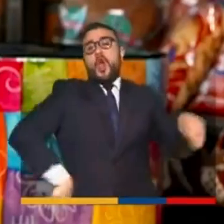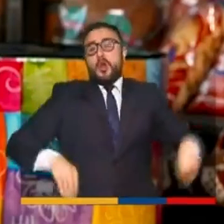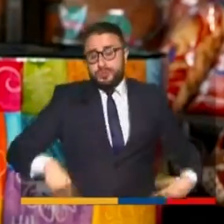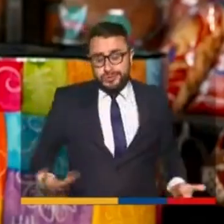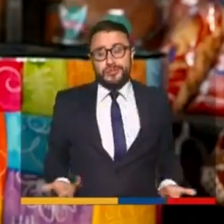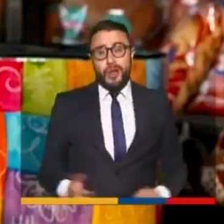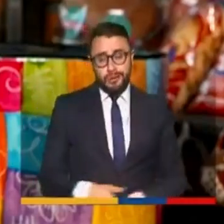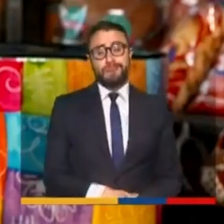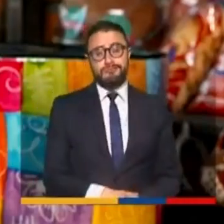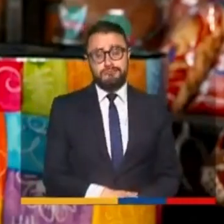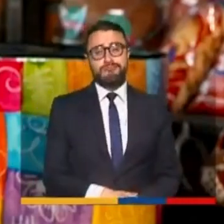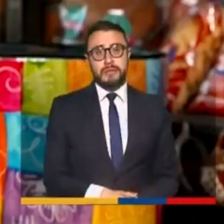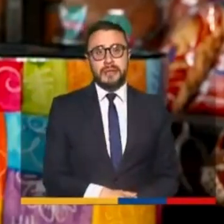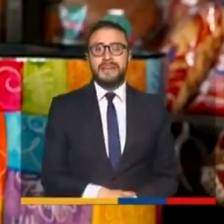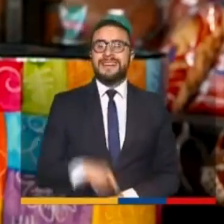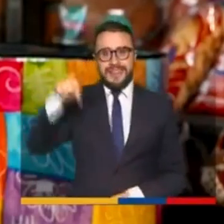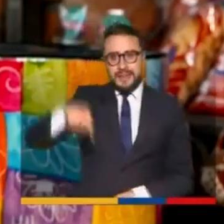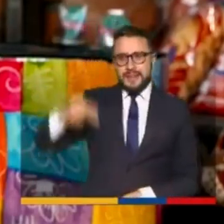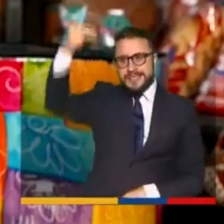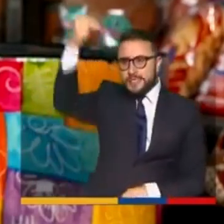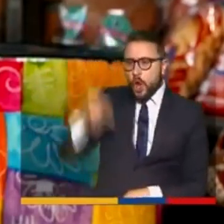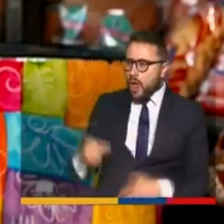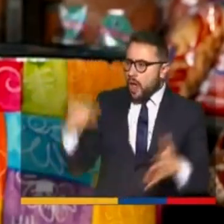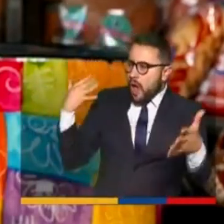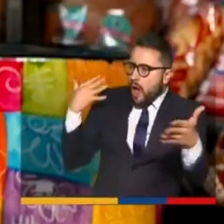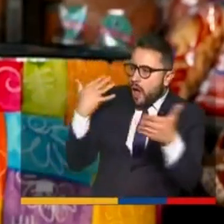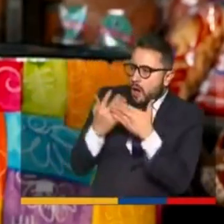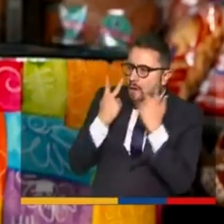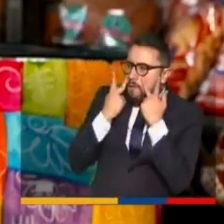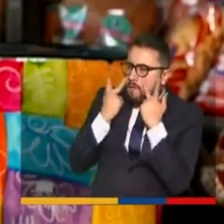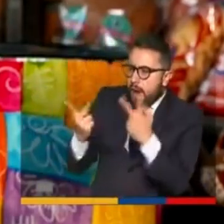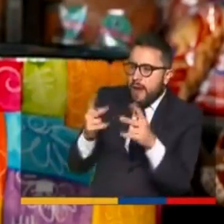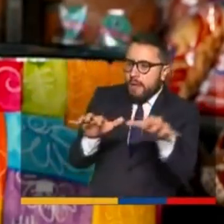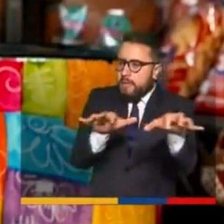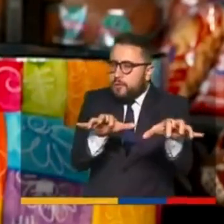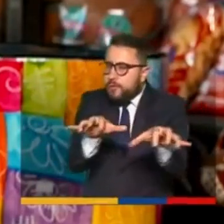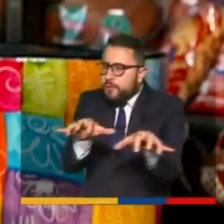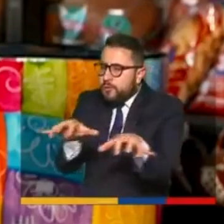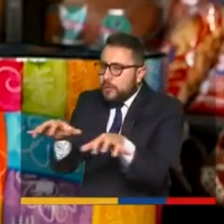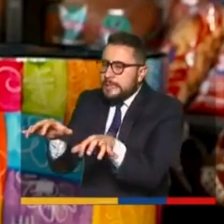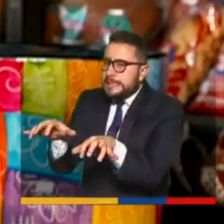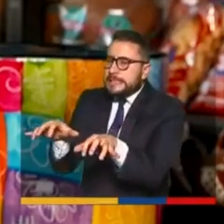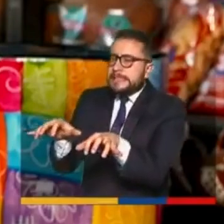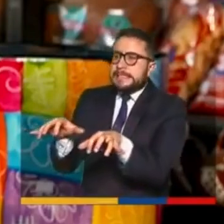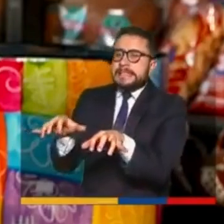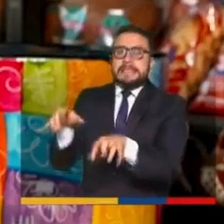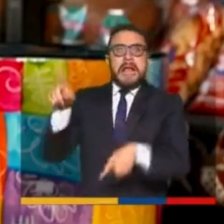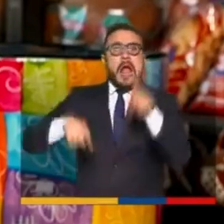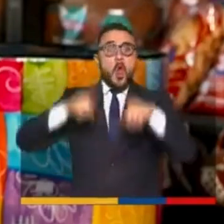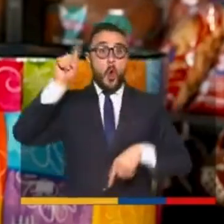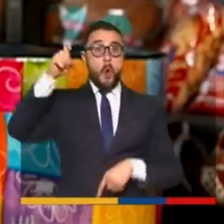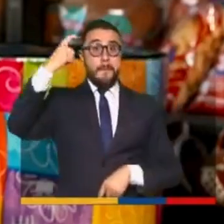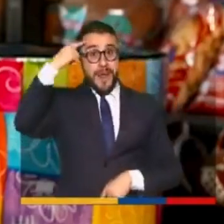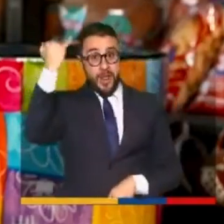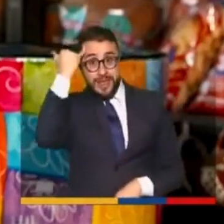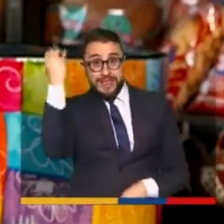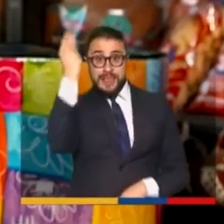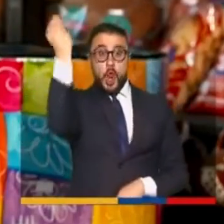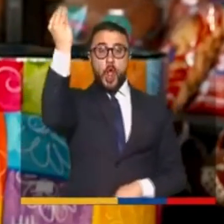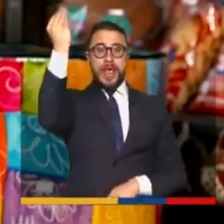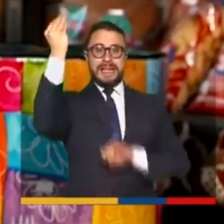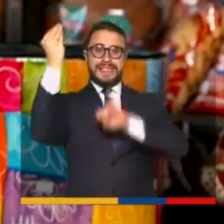Hemos visto en la historia, en la actualidad, cómo gobiernos progresistas